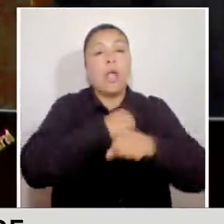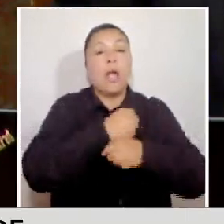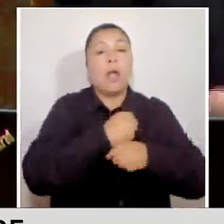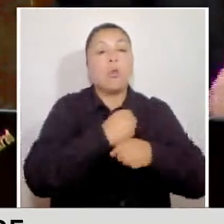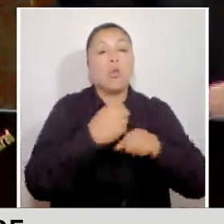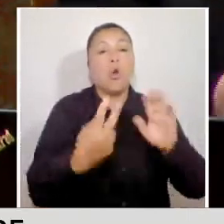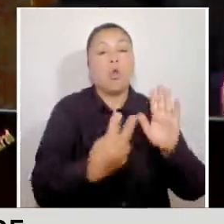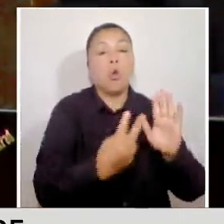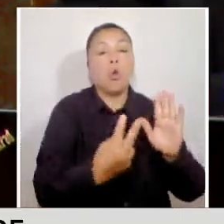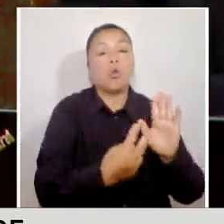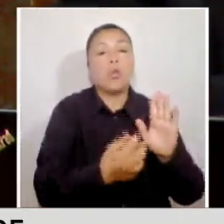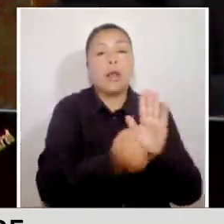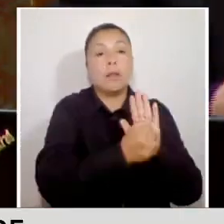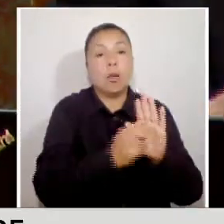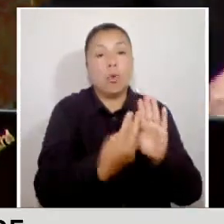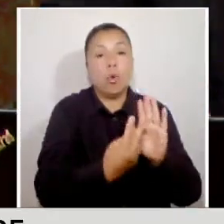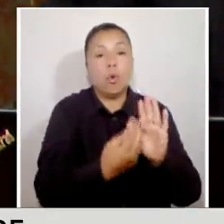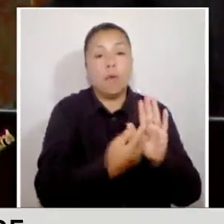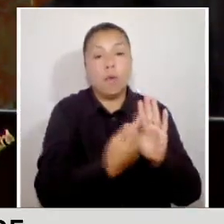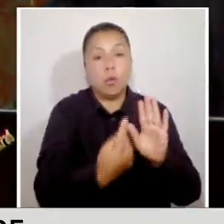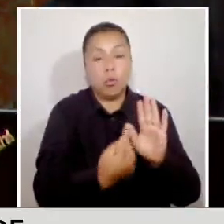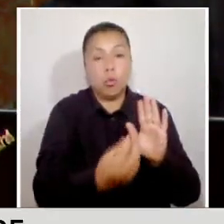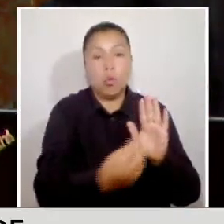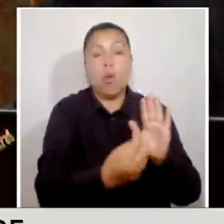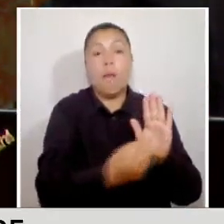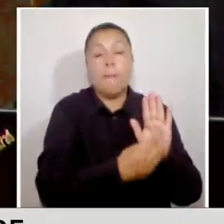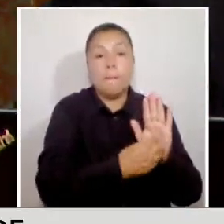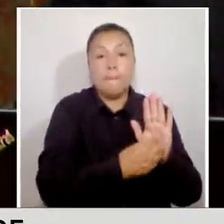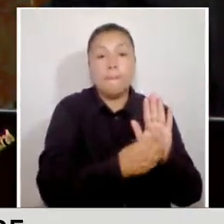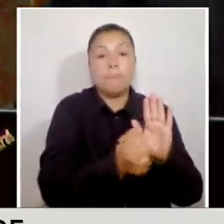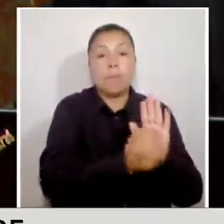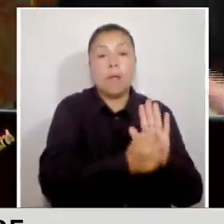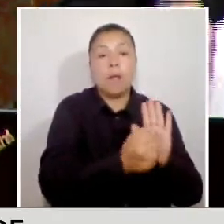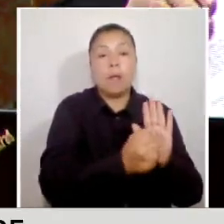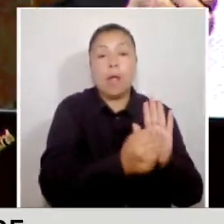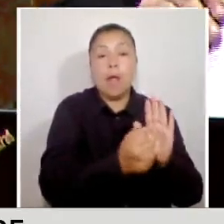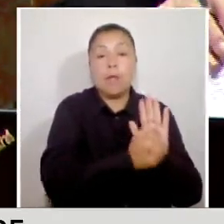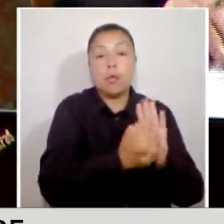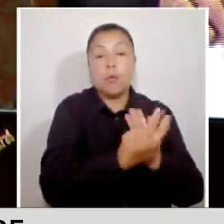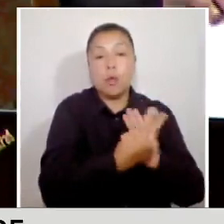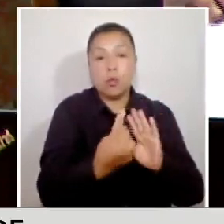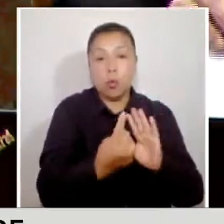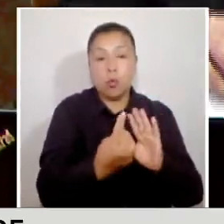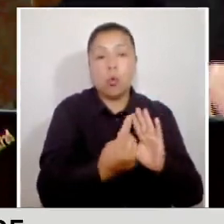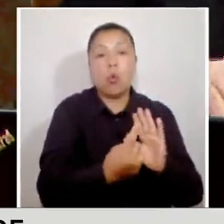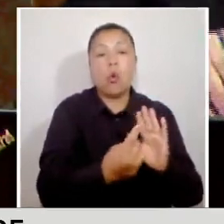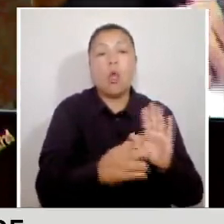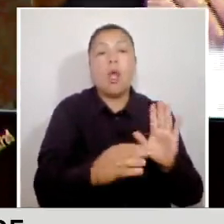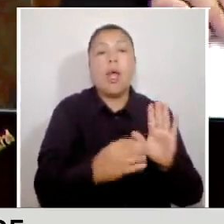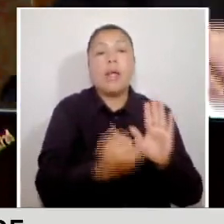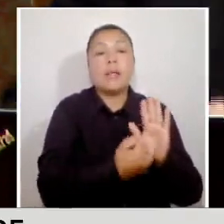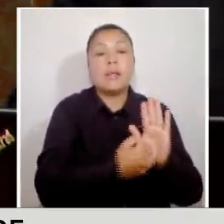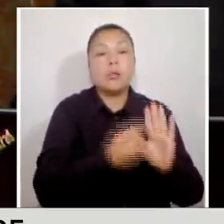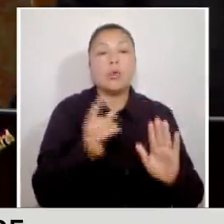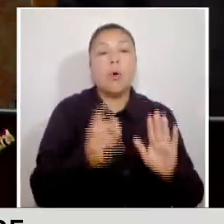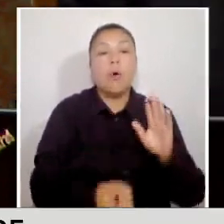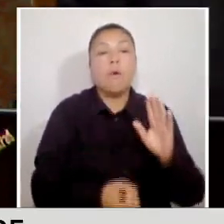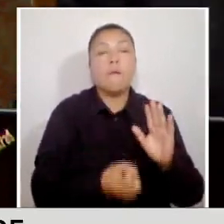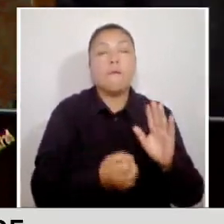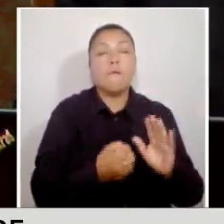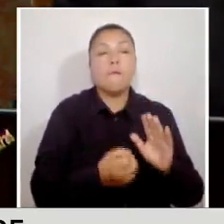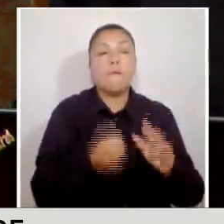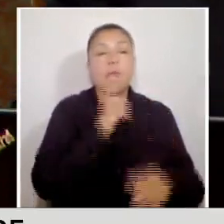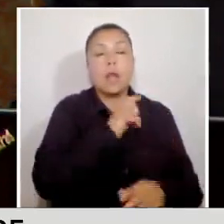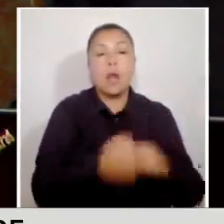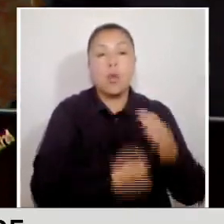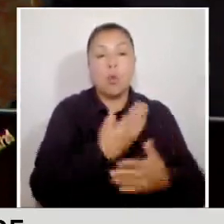el artículo 21 en el siguiente el artículo artículo 21 el siguiente inciso final nuevo la regla dispuesta